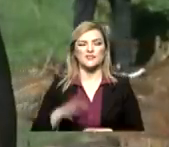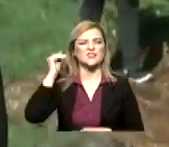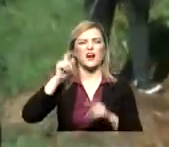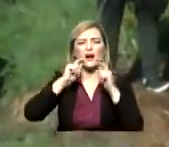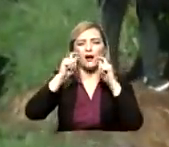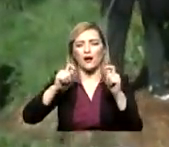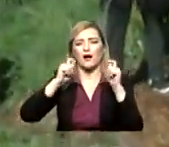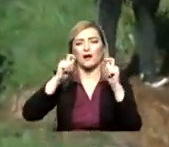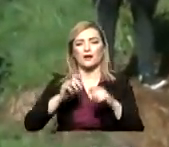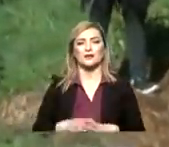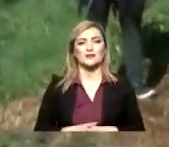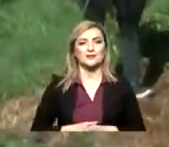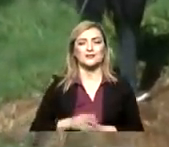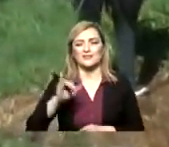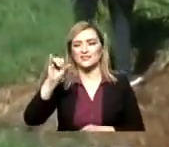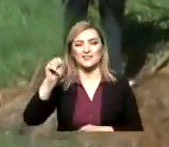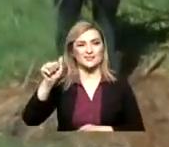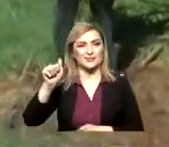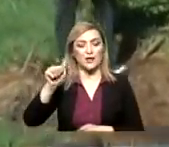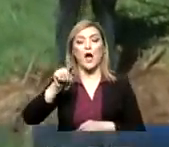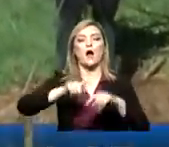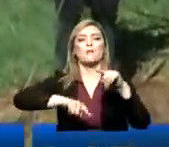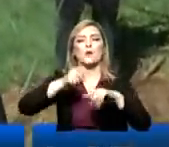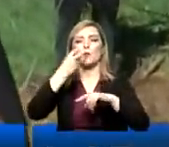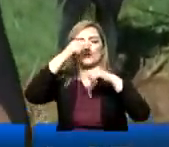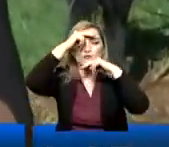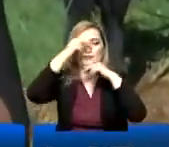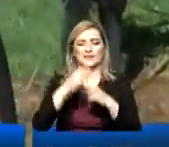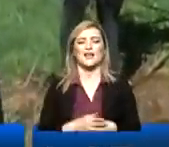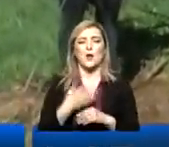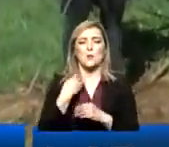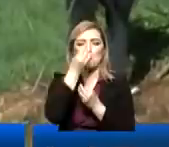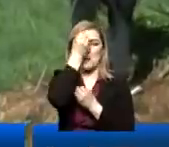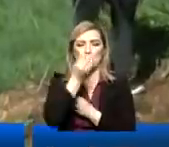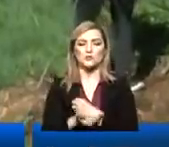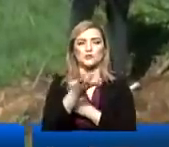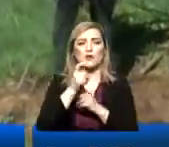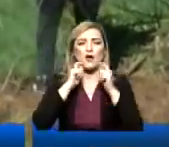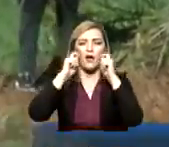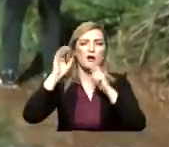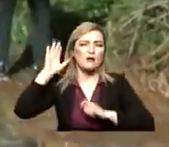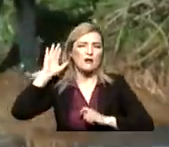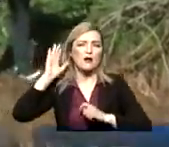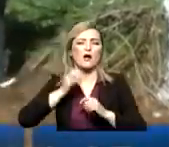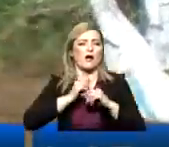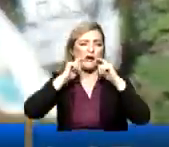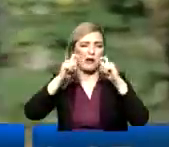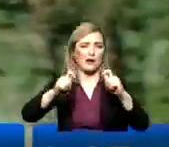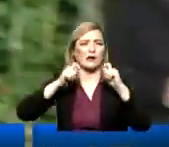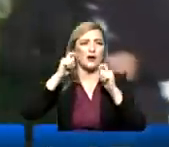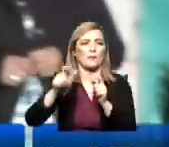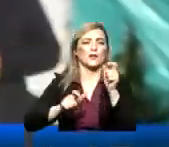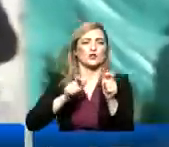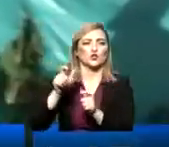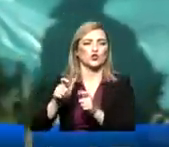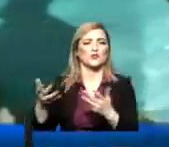Isa, amigos televidentes, muy buenos días. Estas son algunas de las consignas que tienen los moradores de San Blas en el Beaterio,